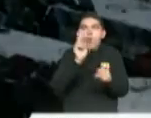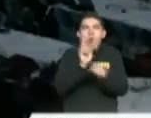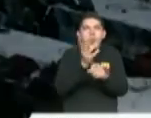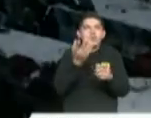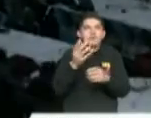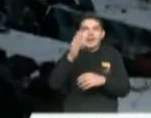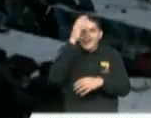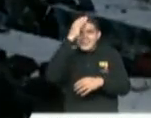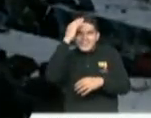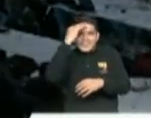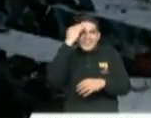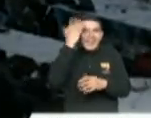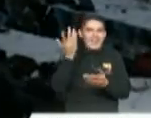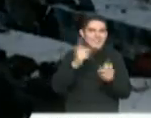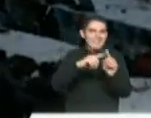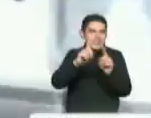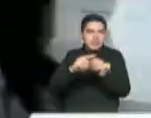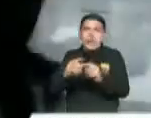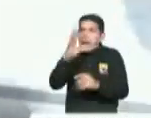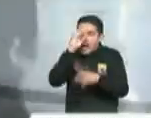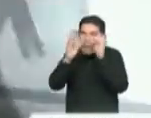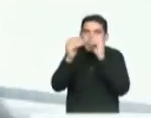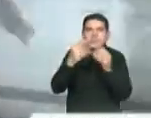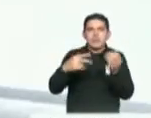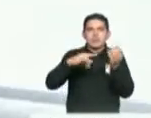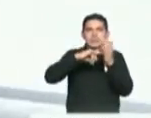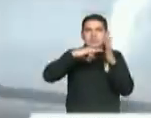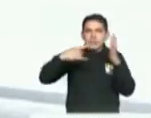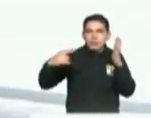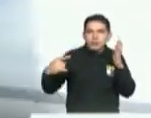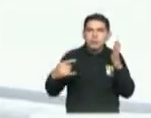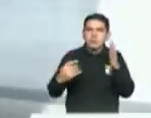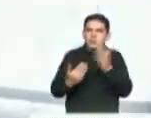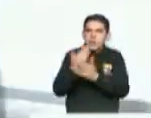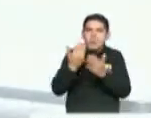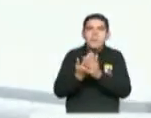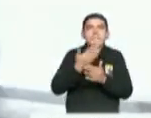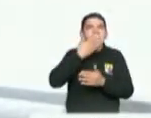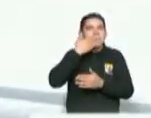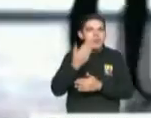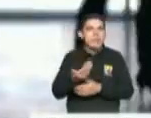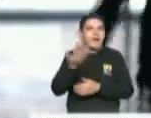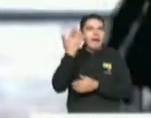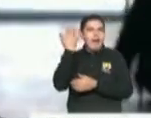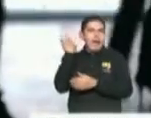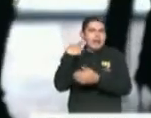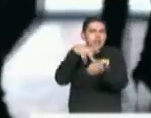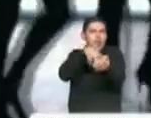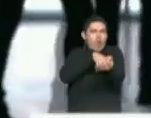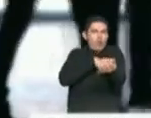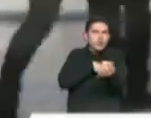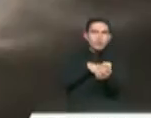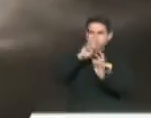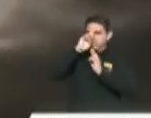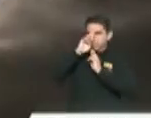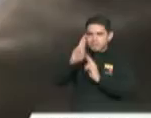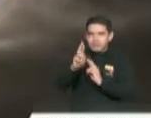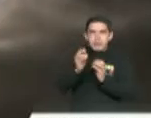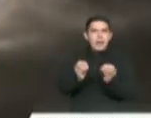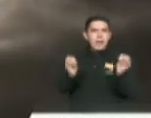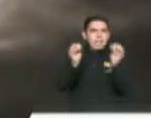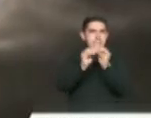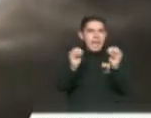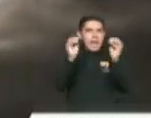del conocimiento corta la dependencia tecnológica y considerada los saberes ancestrales y sobre todo responde a una